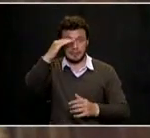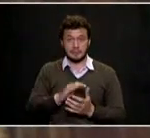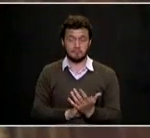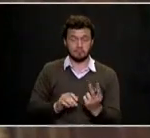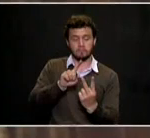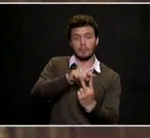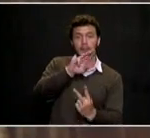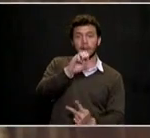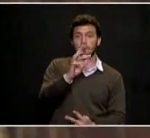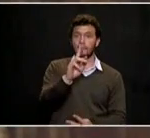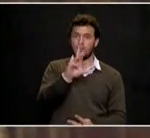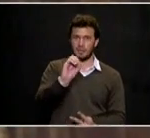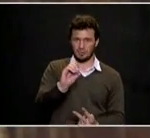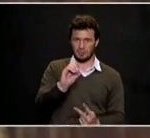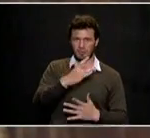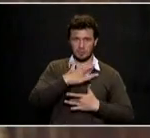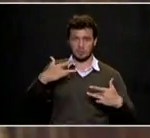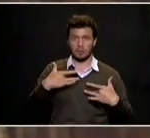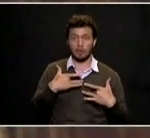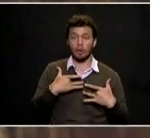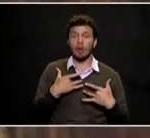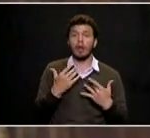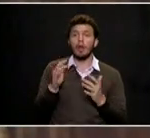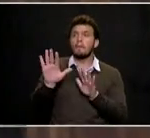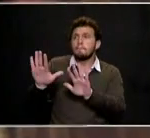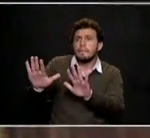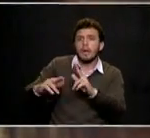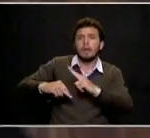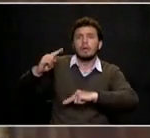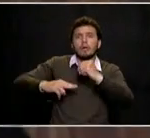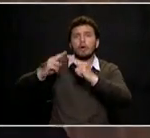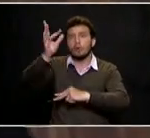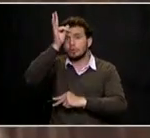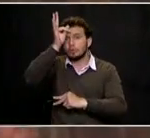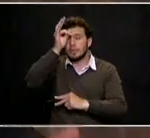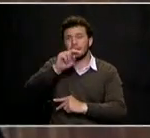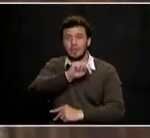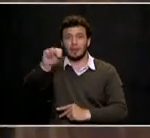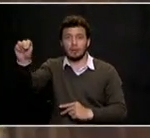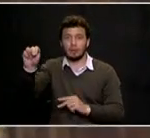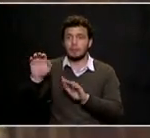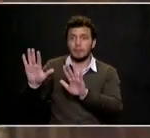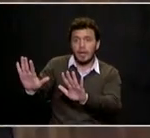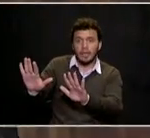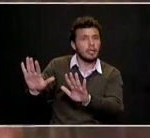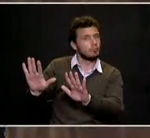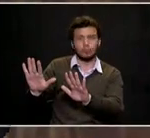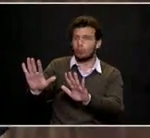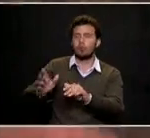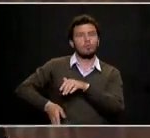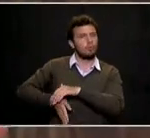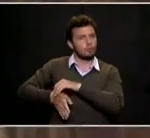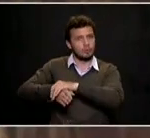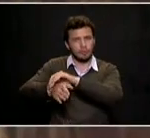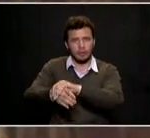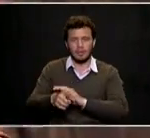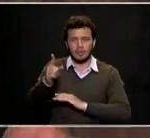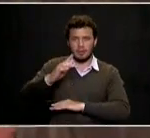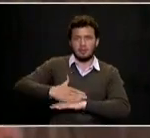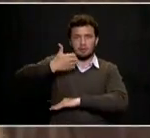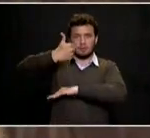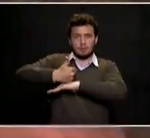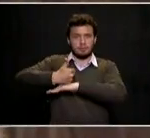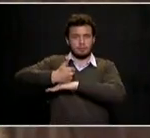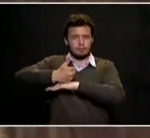de la ciudad pues lo vamos a construir lo vamos a lograr primero usted es el caso de un gerente un hospital que está acomodado y con unas